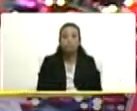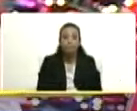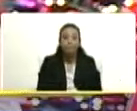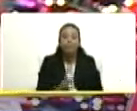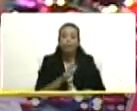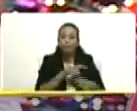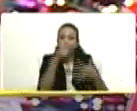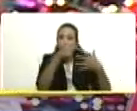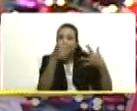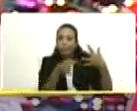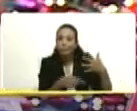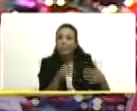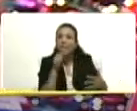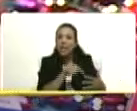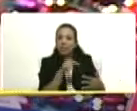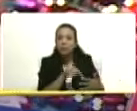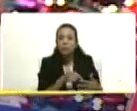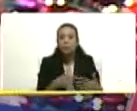Precisamente